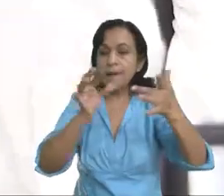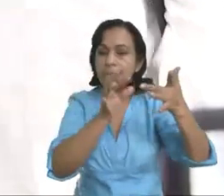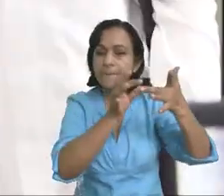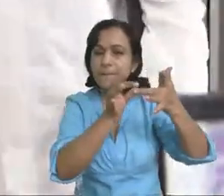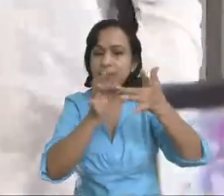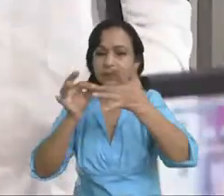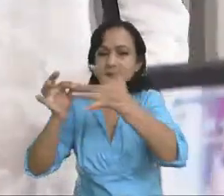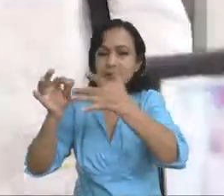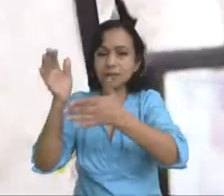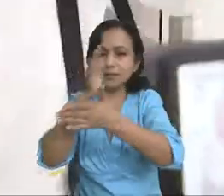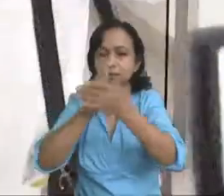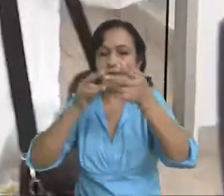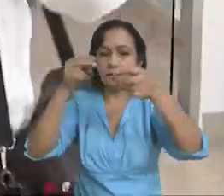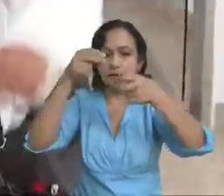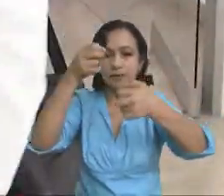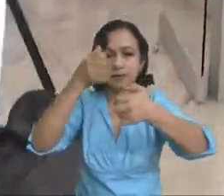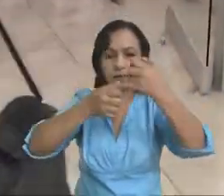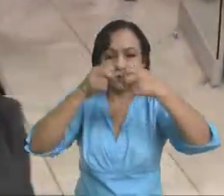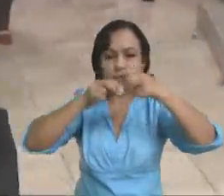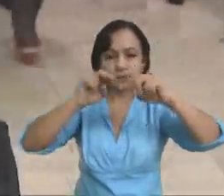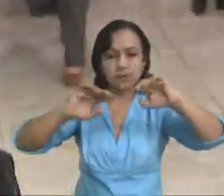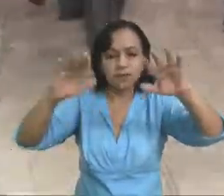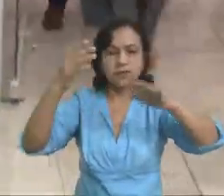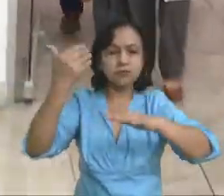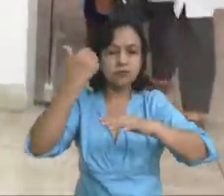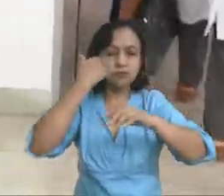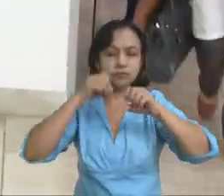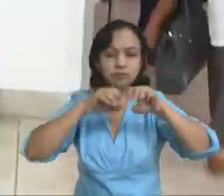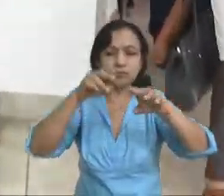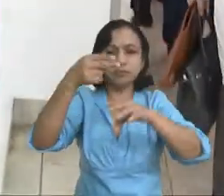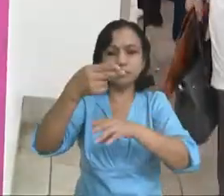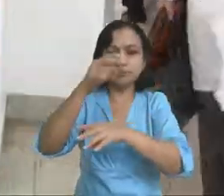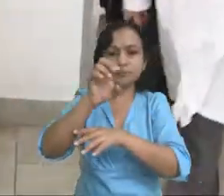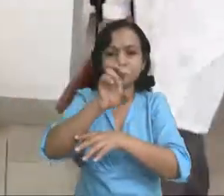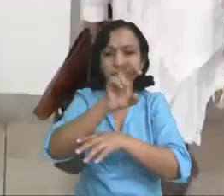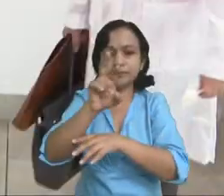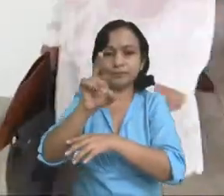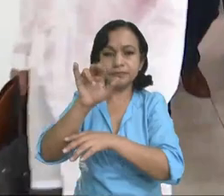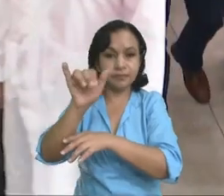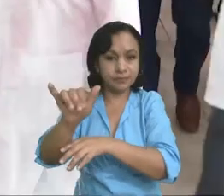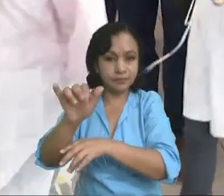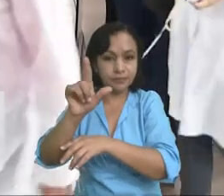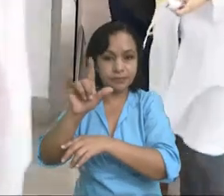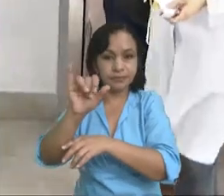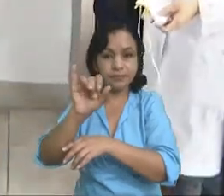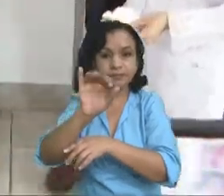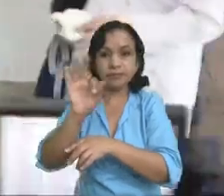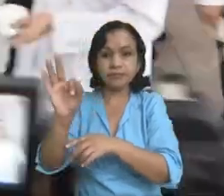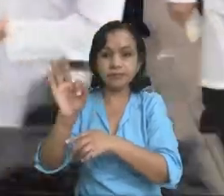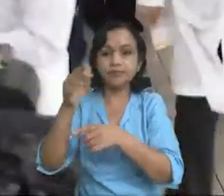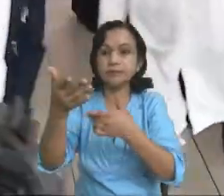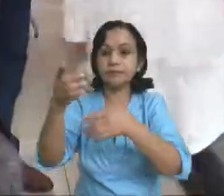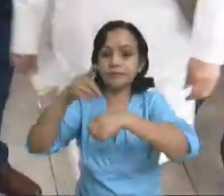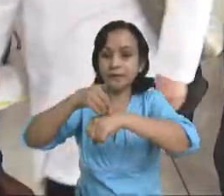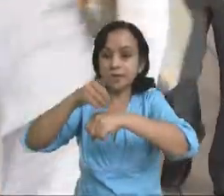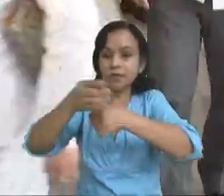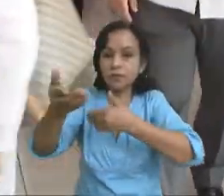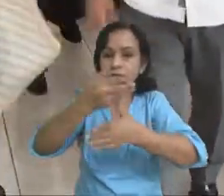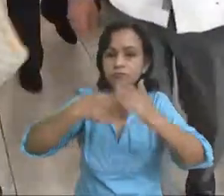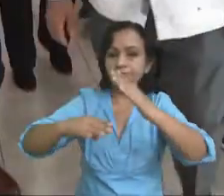en situaciones de desastres y graves epidemias Henry Reeve. Estos galenos compartirán la estrategia de contención